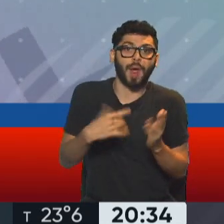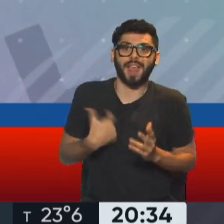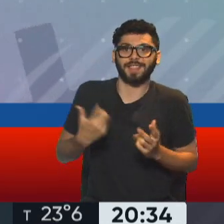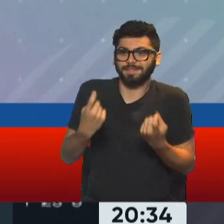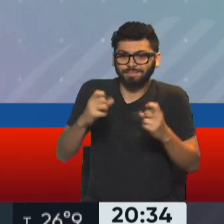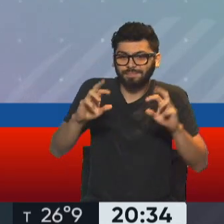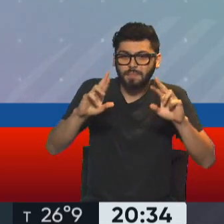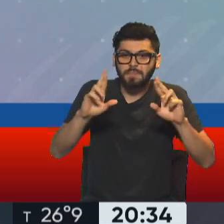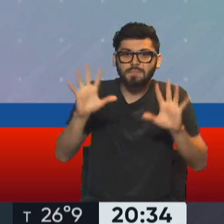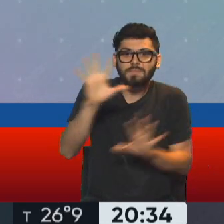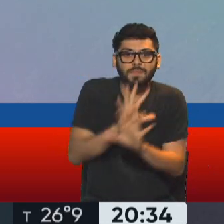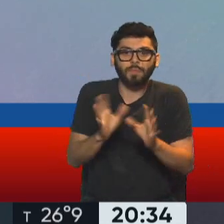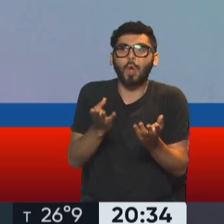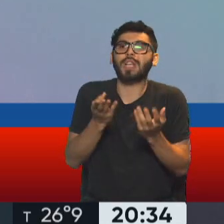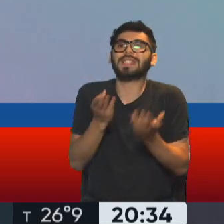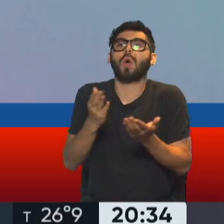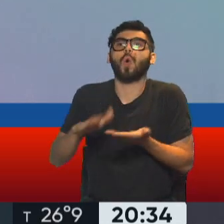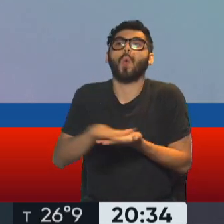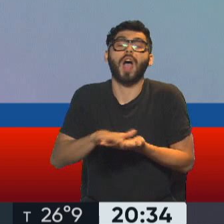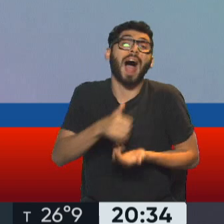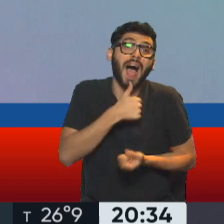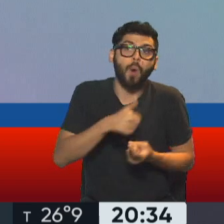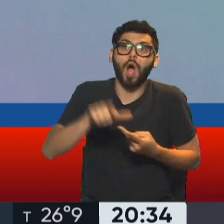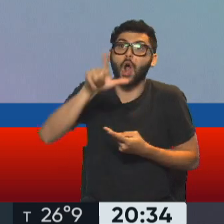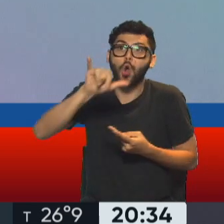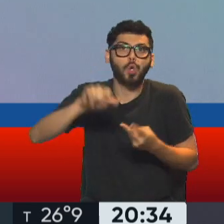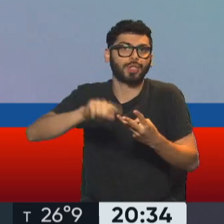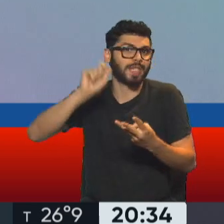el acceso a los servicios básicos, agua,